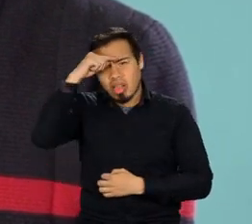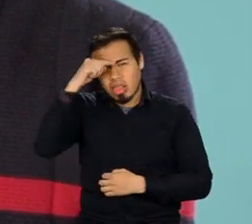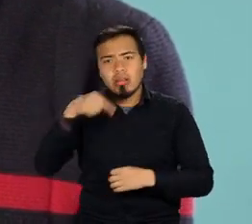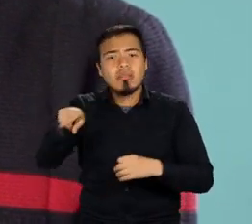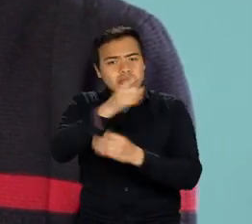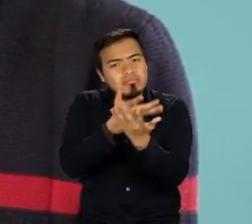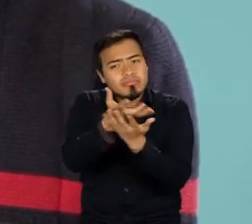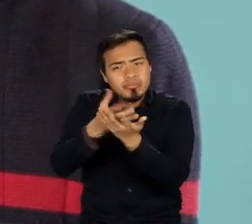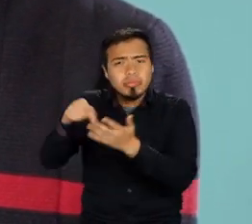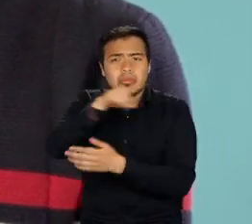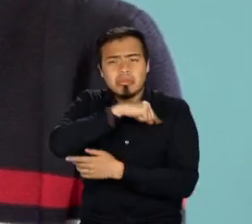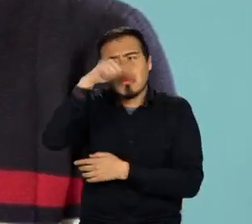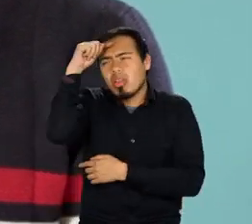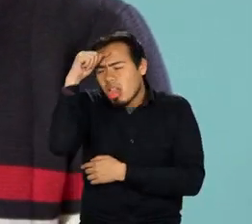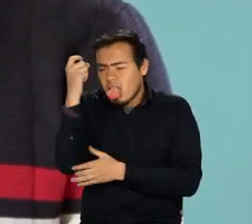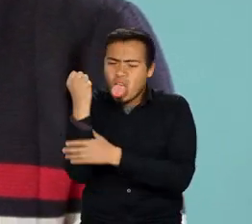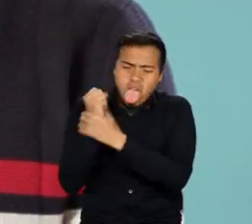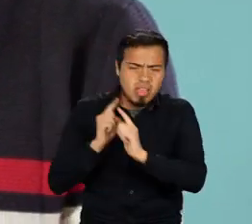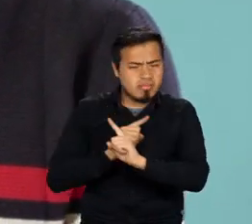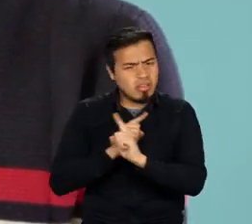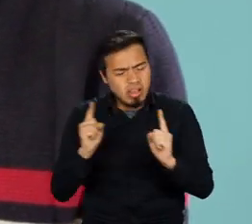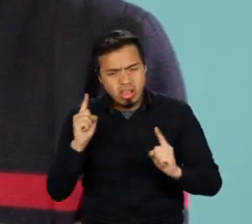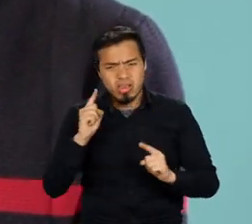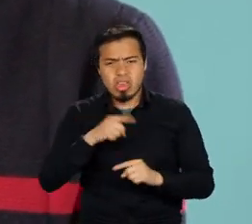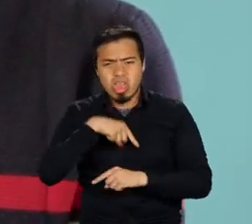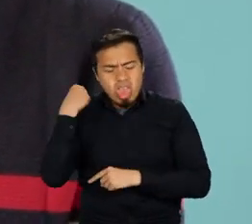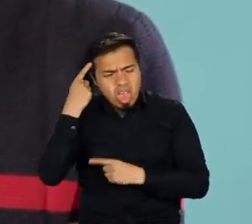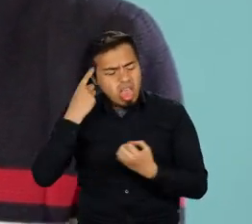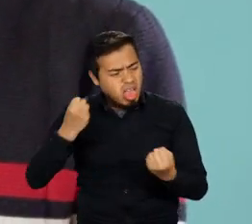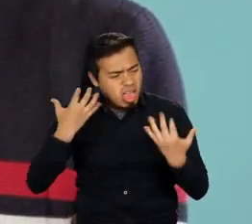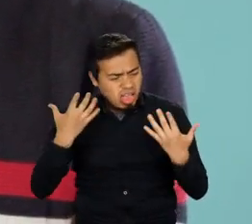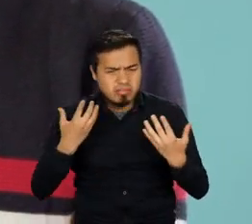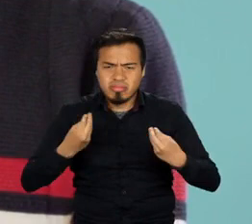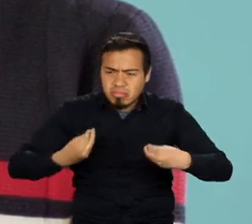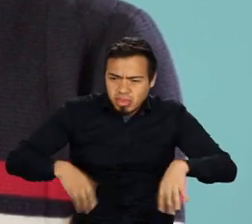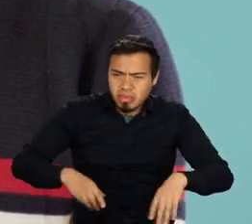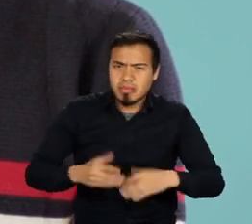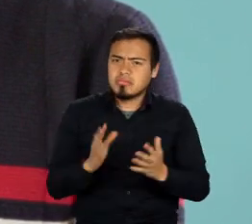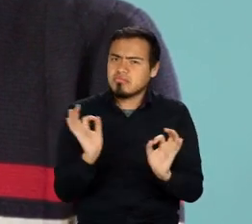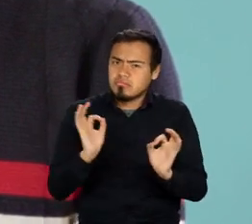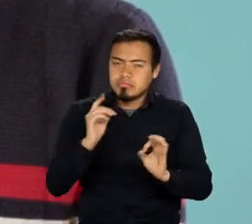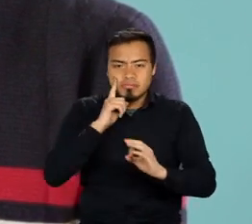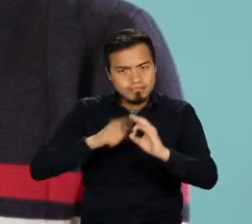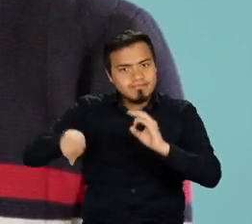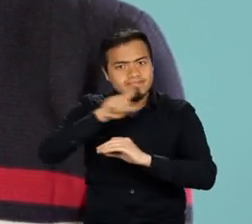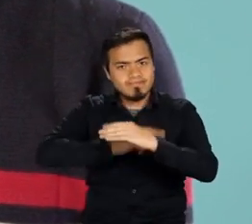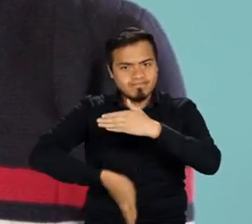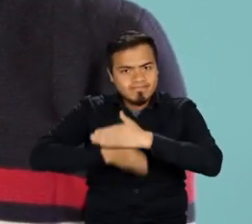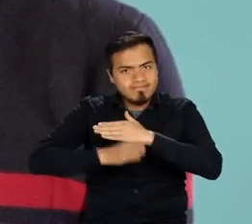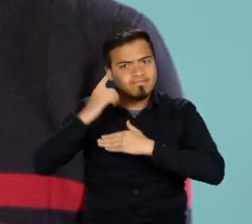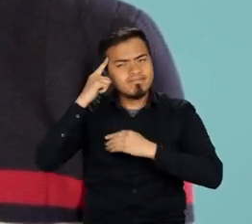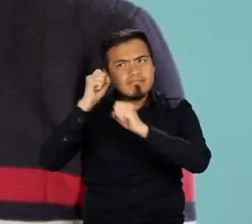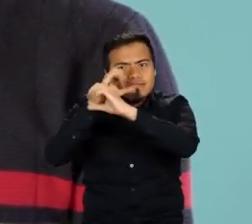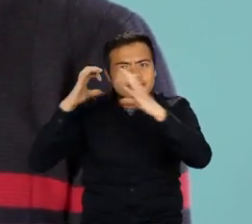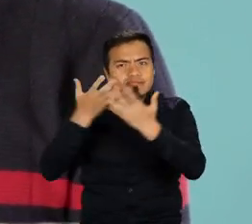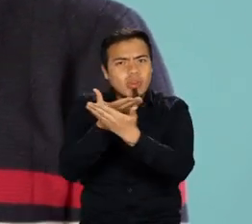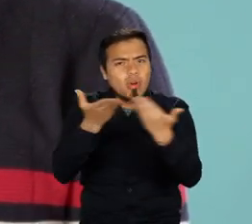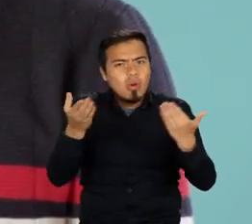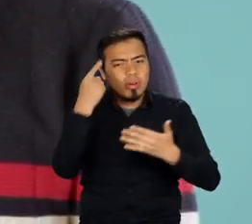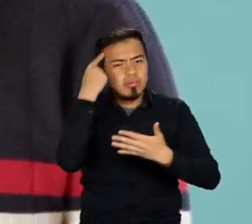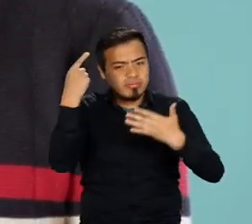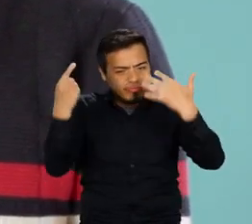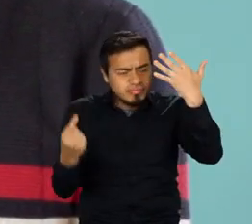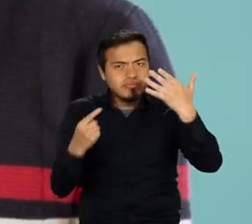de, nunca pierdan las esperanzas, siempre piensen en salir adelante, que piensen que tienen muchos sueños, muchas cosas